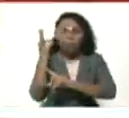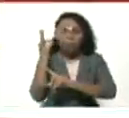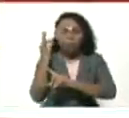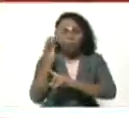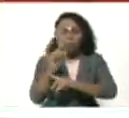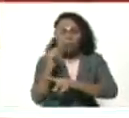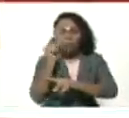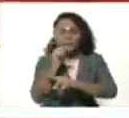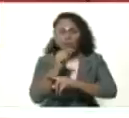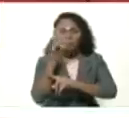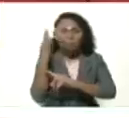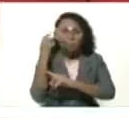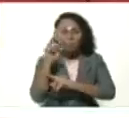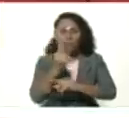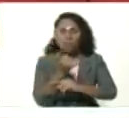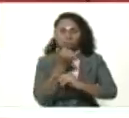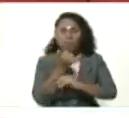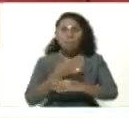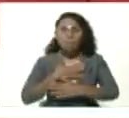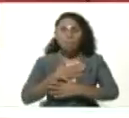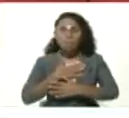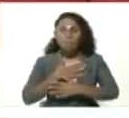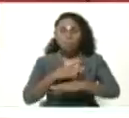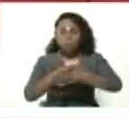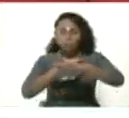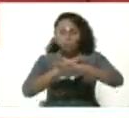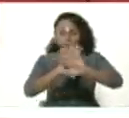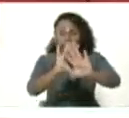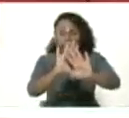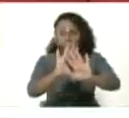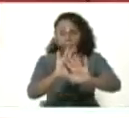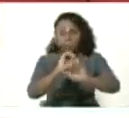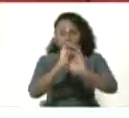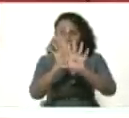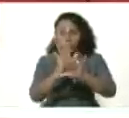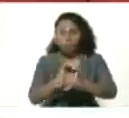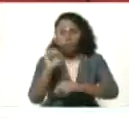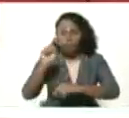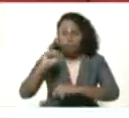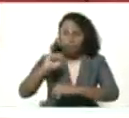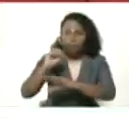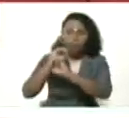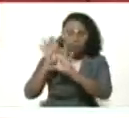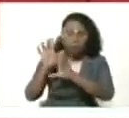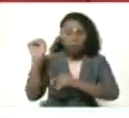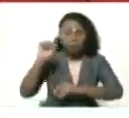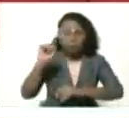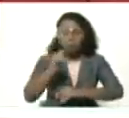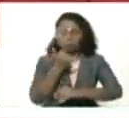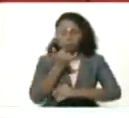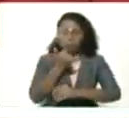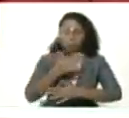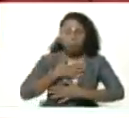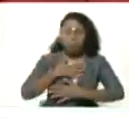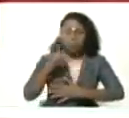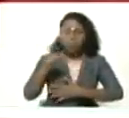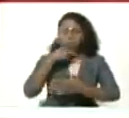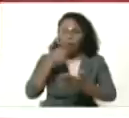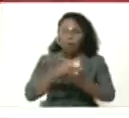que es... Hay un error mío. Claro. Sí, sí, sí. El nombre de ella